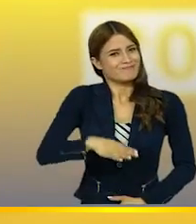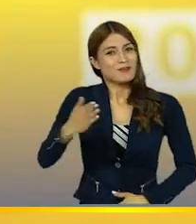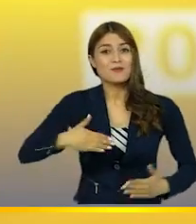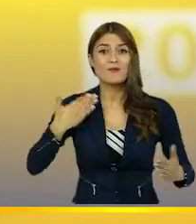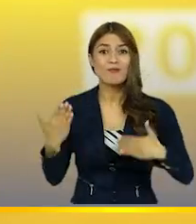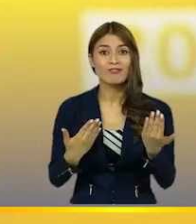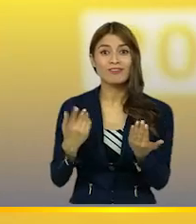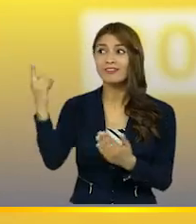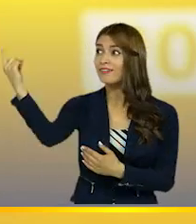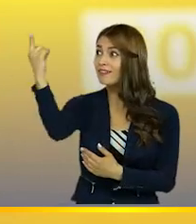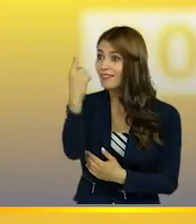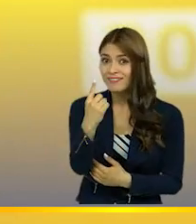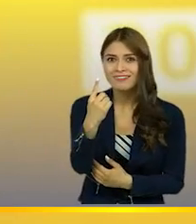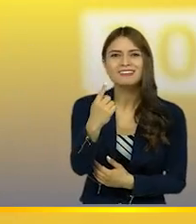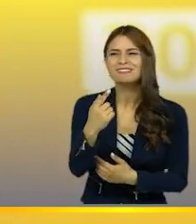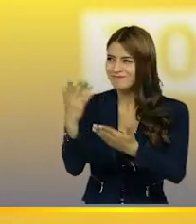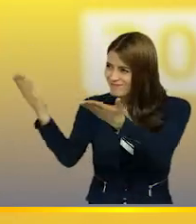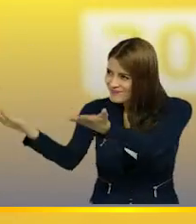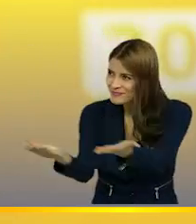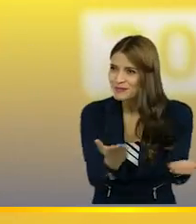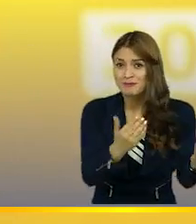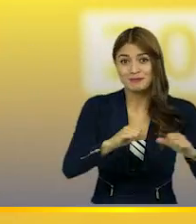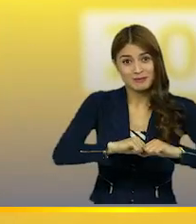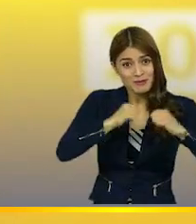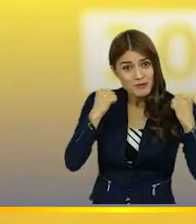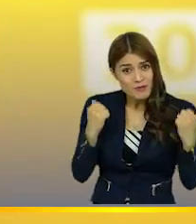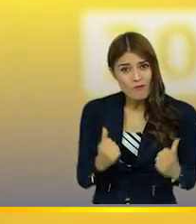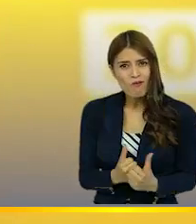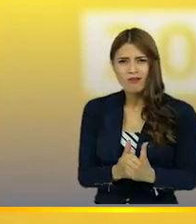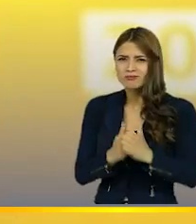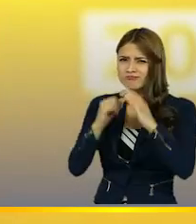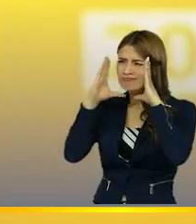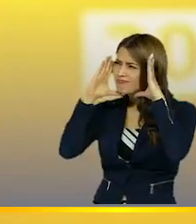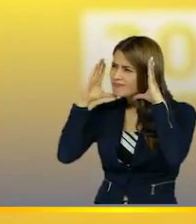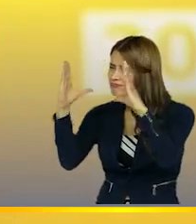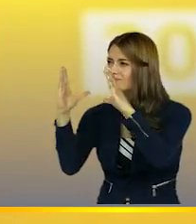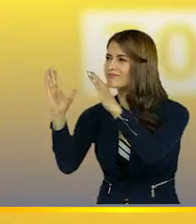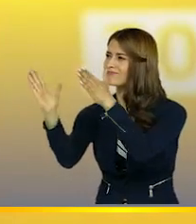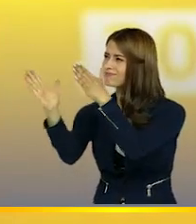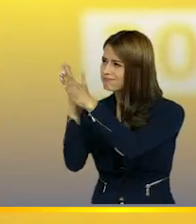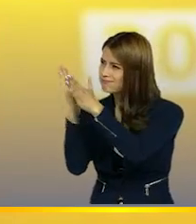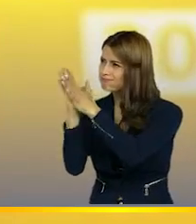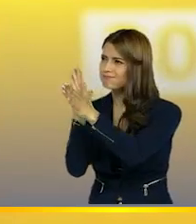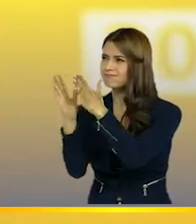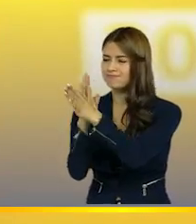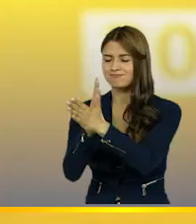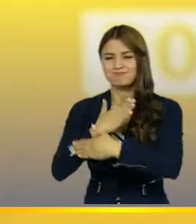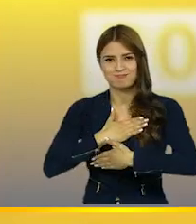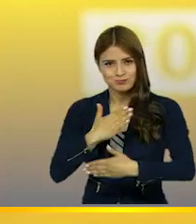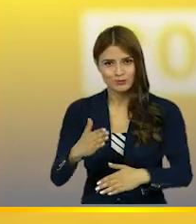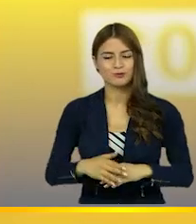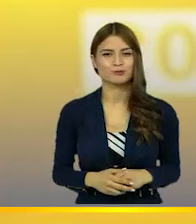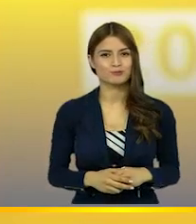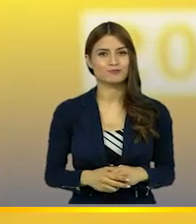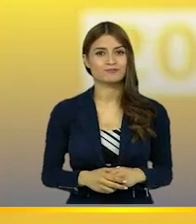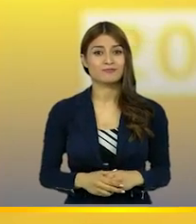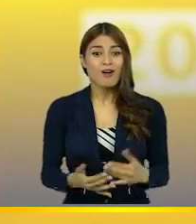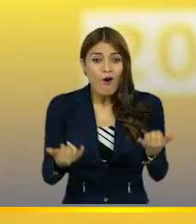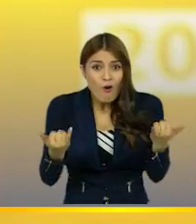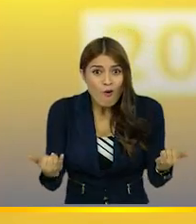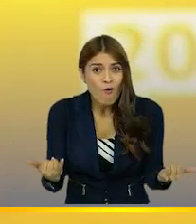tierra! Démosle la bienvenida con el corazón y escuchémoslo también con el